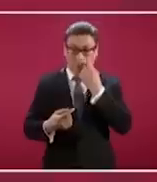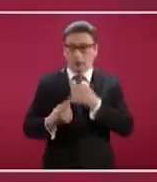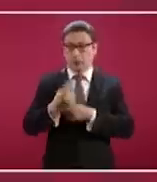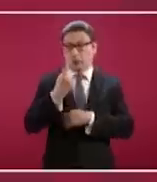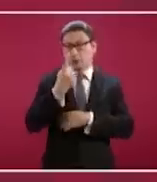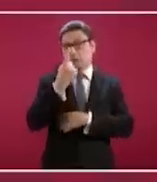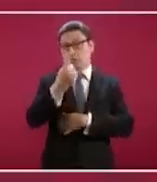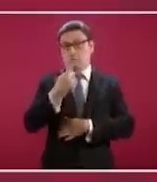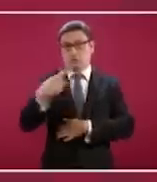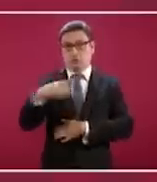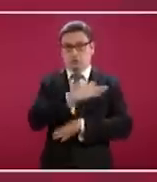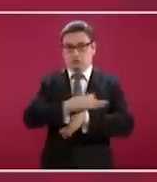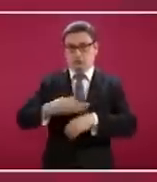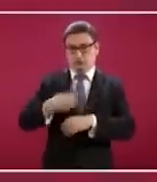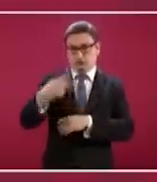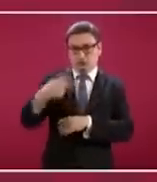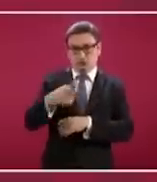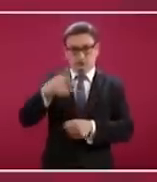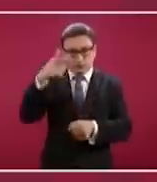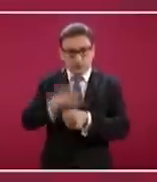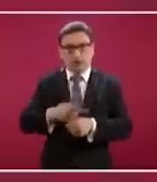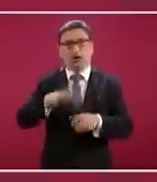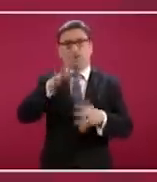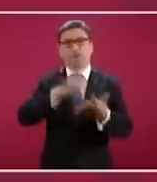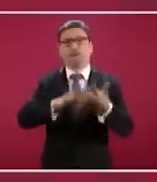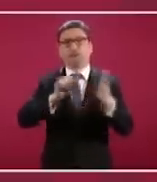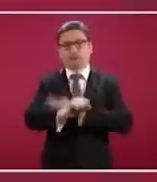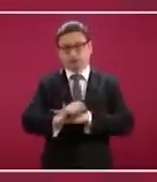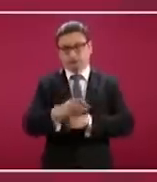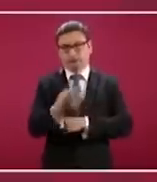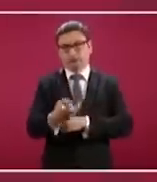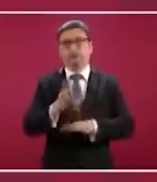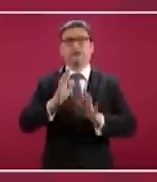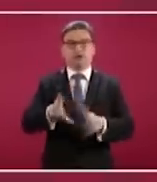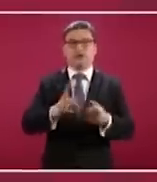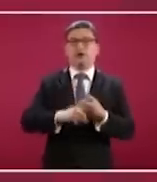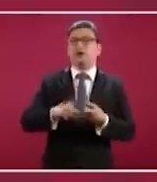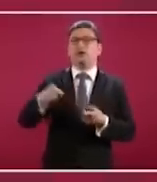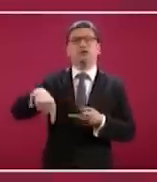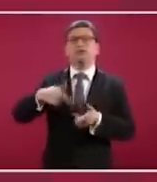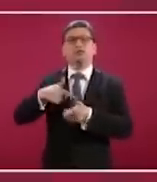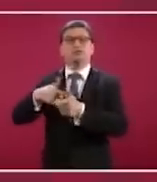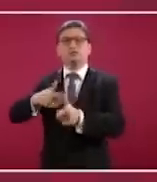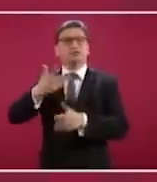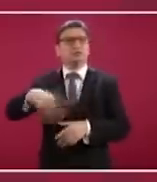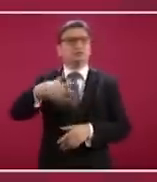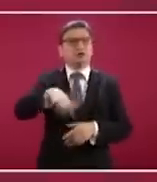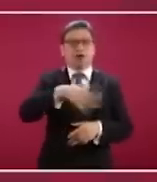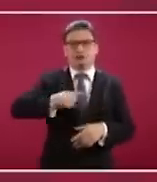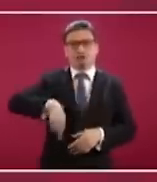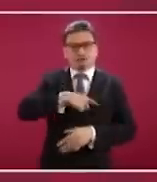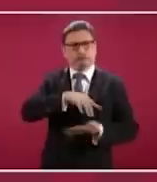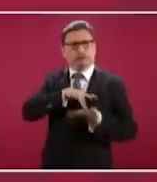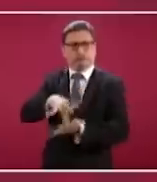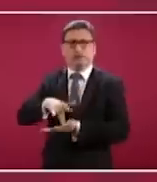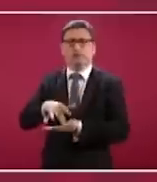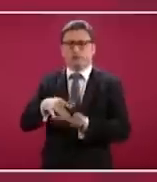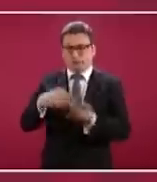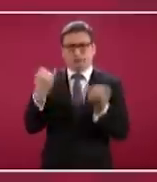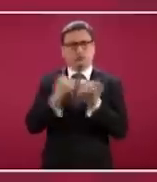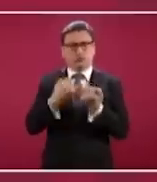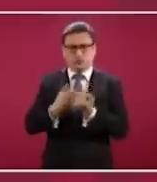a un ser querido de ellos que se encontraba en una prisión. Entonces, continúan, tienen todo nuestro apoyo, estamos acompañándolos